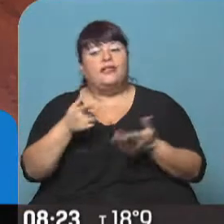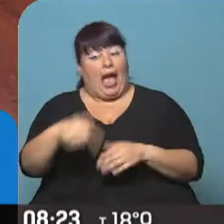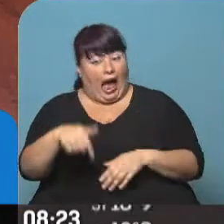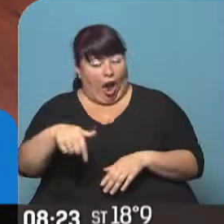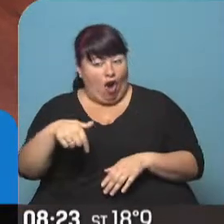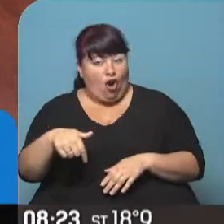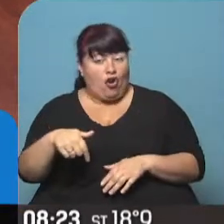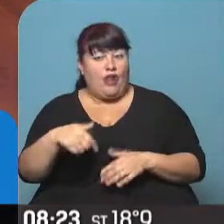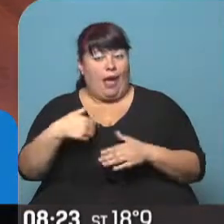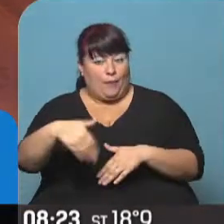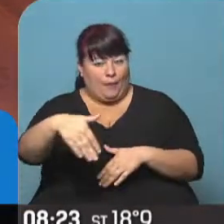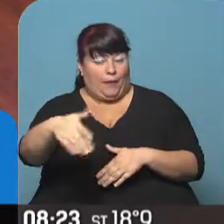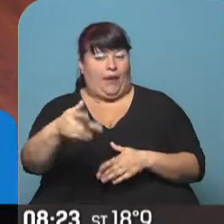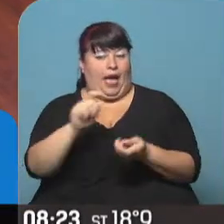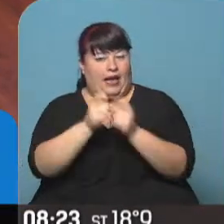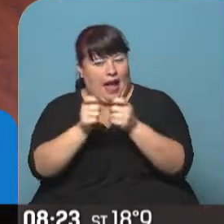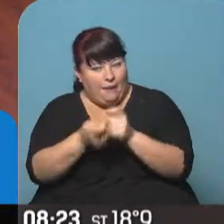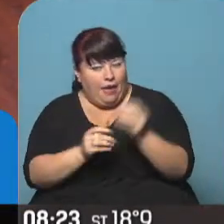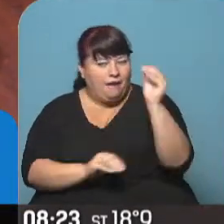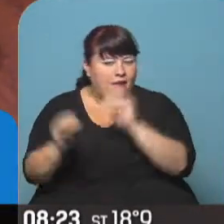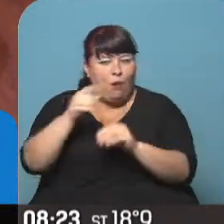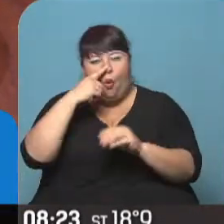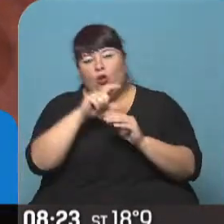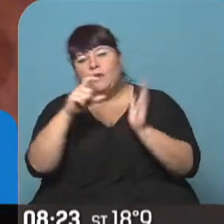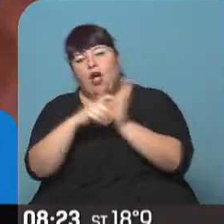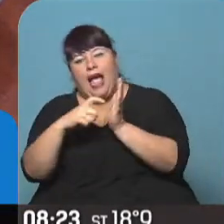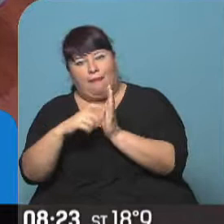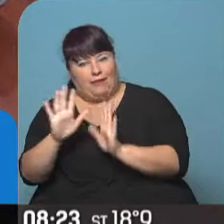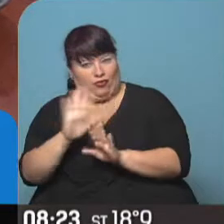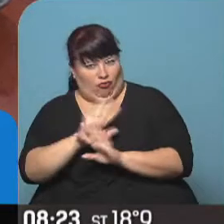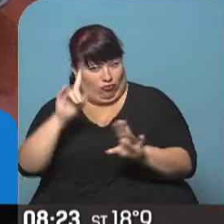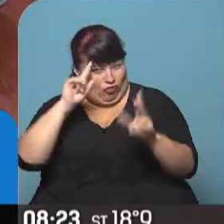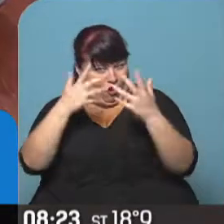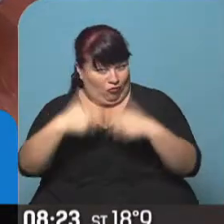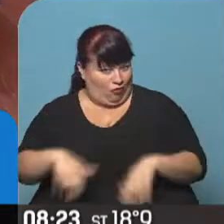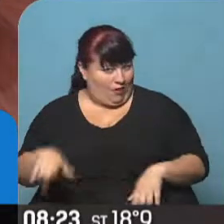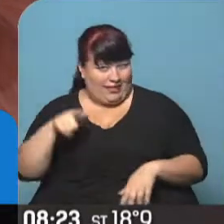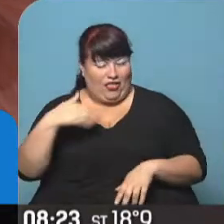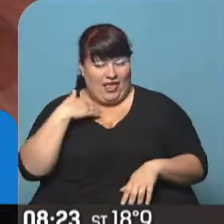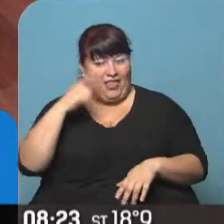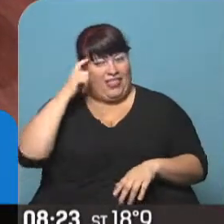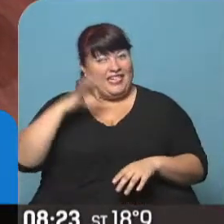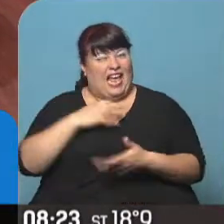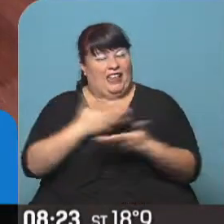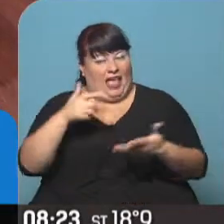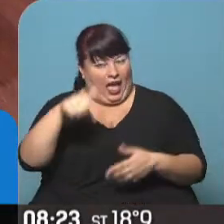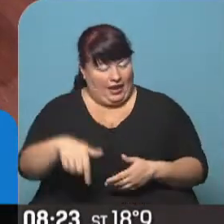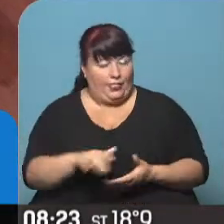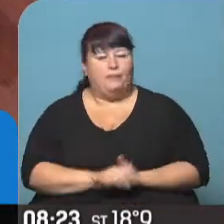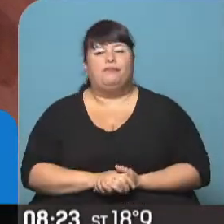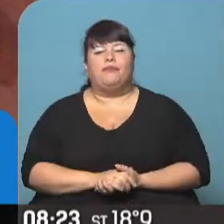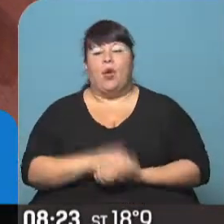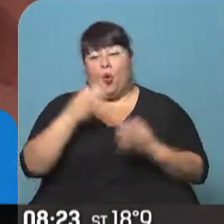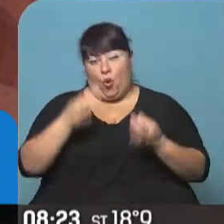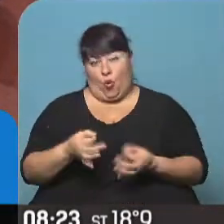estábamos a punto de corregirlo y agregarle el último capítulo que casi se escribió solo, de ese libro, ¿no? 10 años después, que